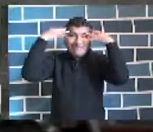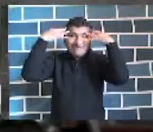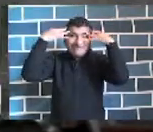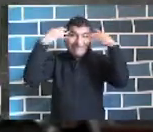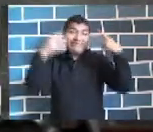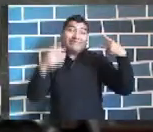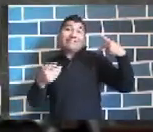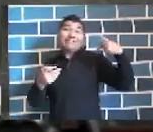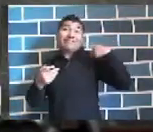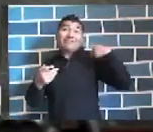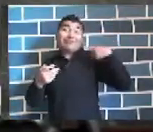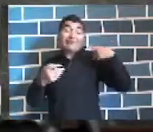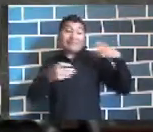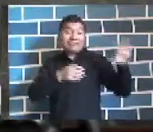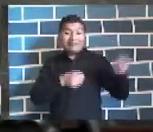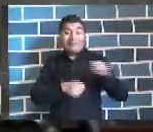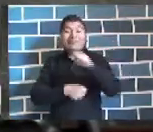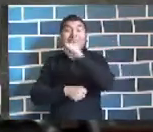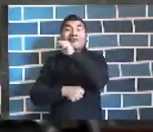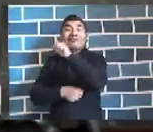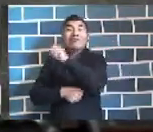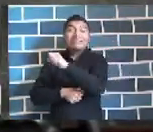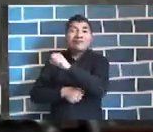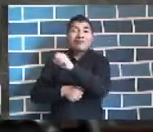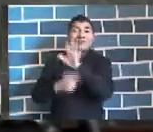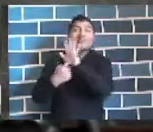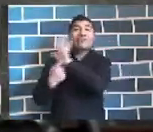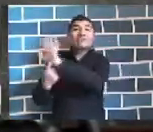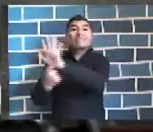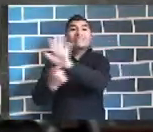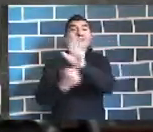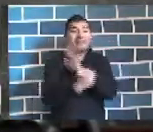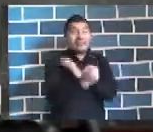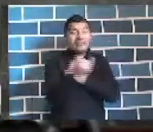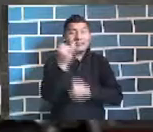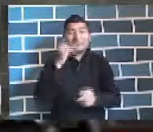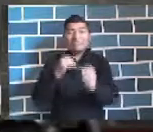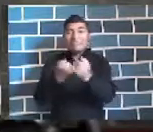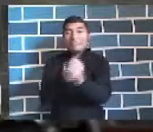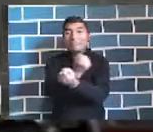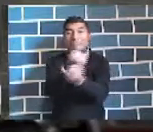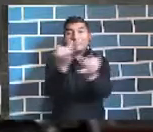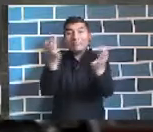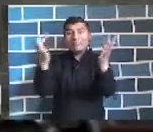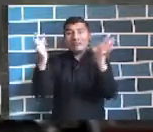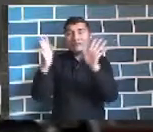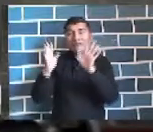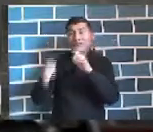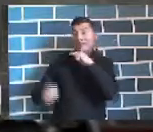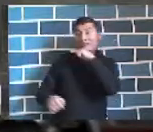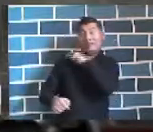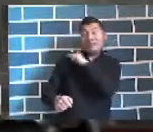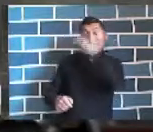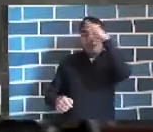saca al balcón y dice, se lo muestra a la multitud: aquí tienen al